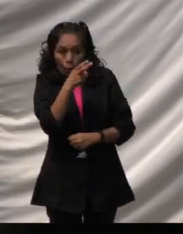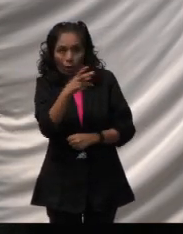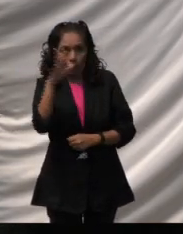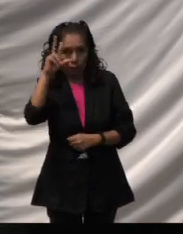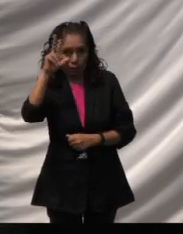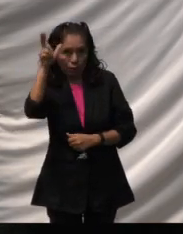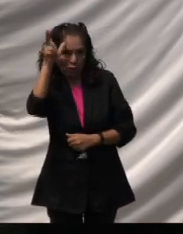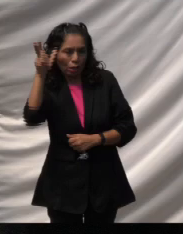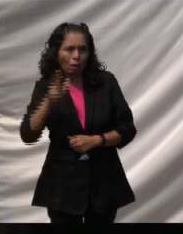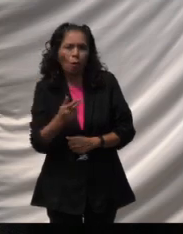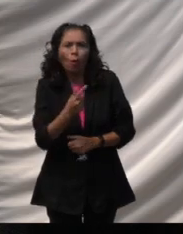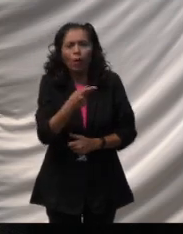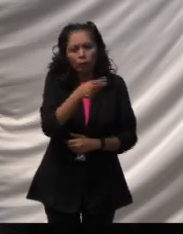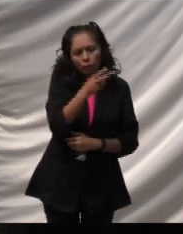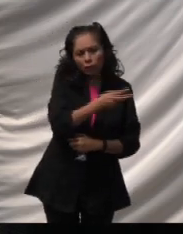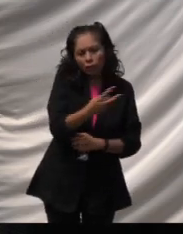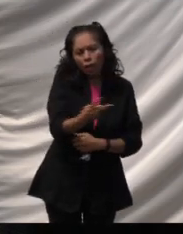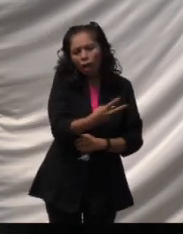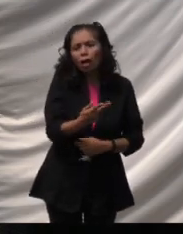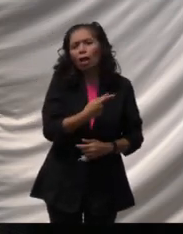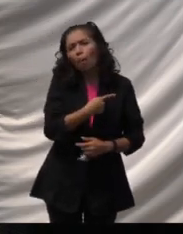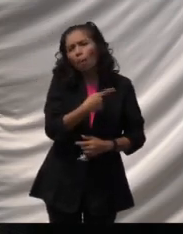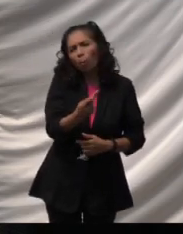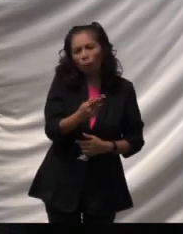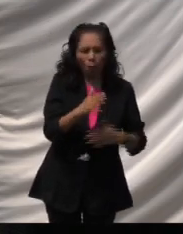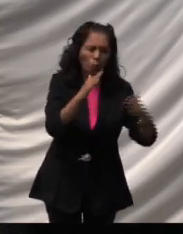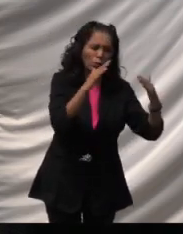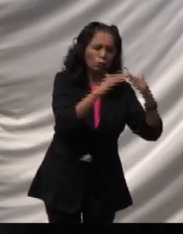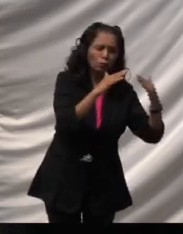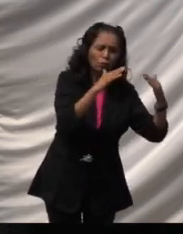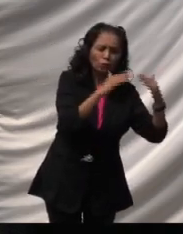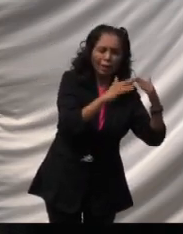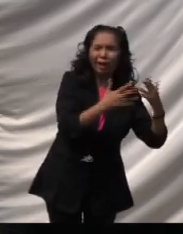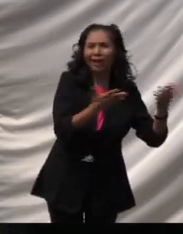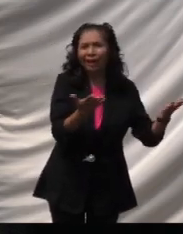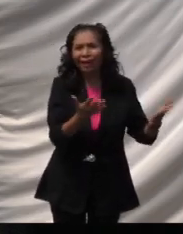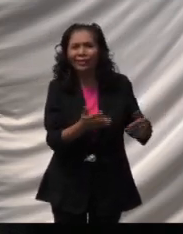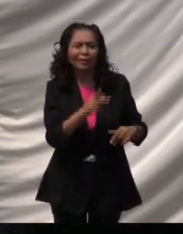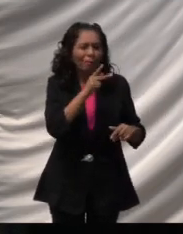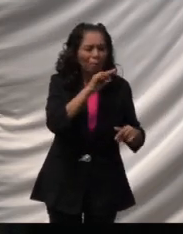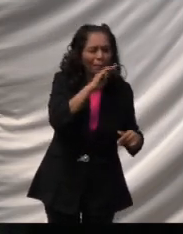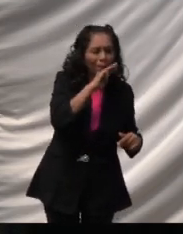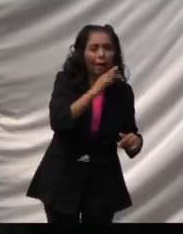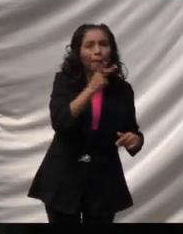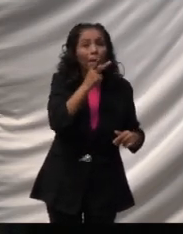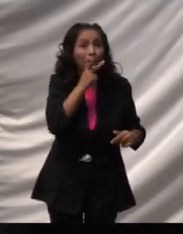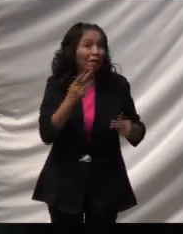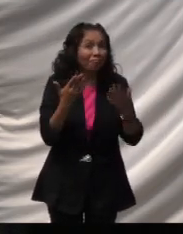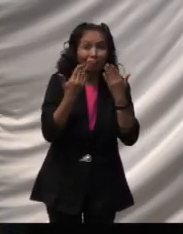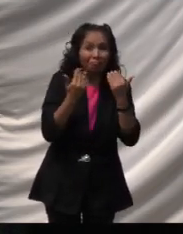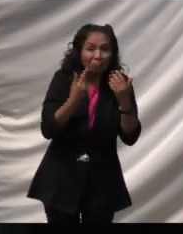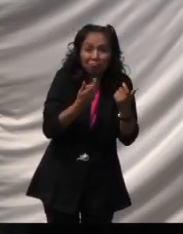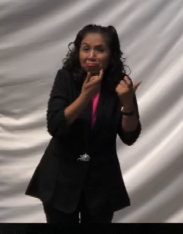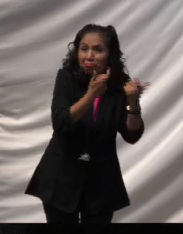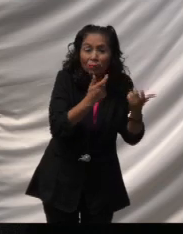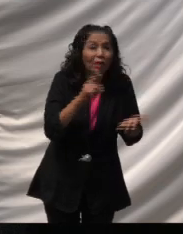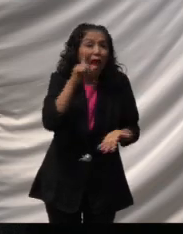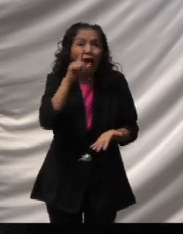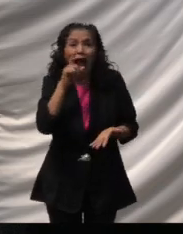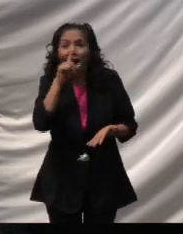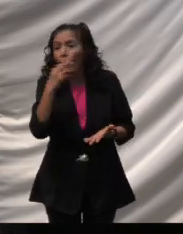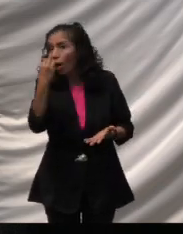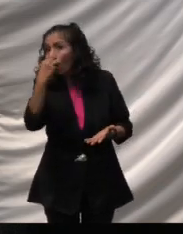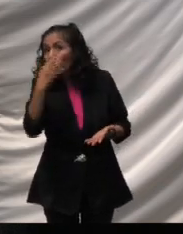tenía mucho dinero. Él y sus padres vivían en una casa muy pobre y de bajos recursos, donde no podían comprar agua ni